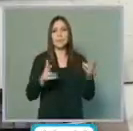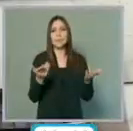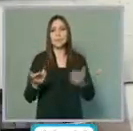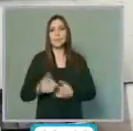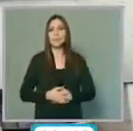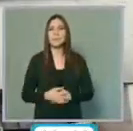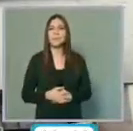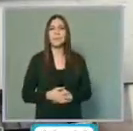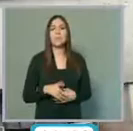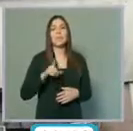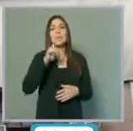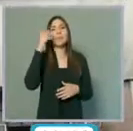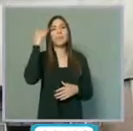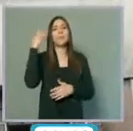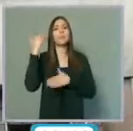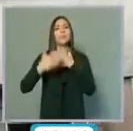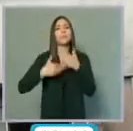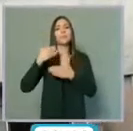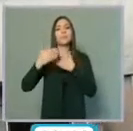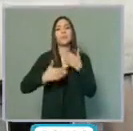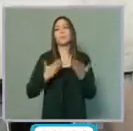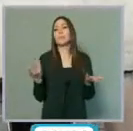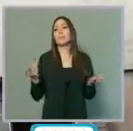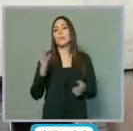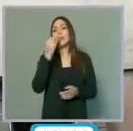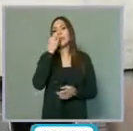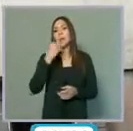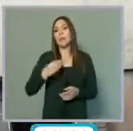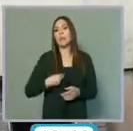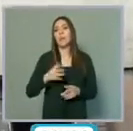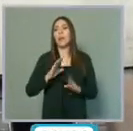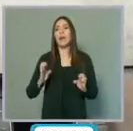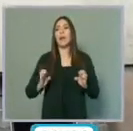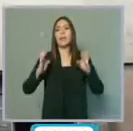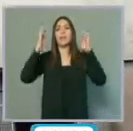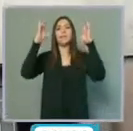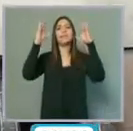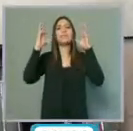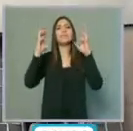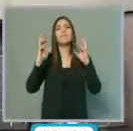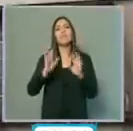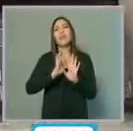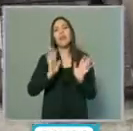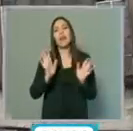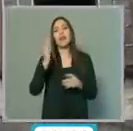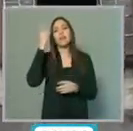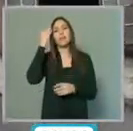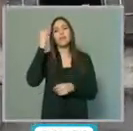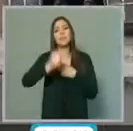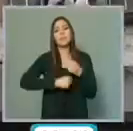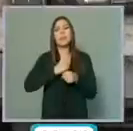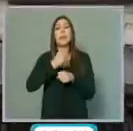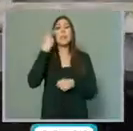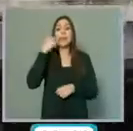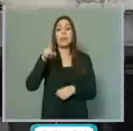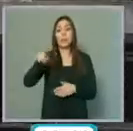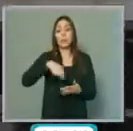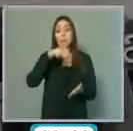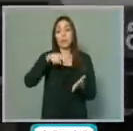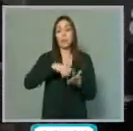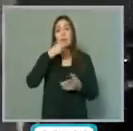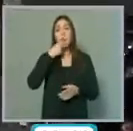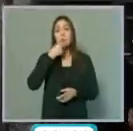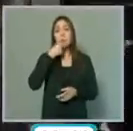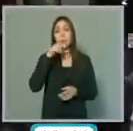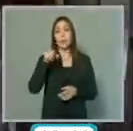Bueno, te Alberto, el paso del tiempo, pues ni modo, aquí está el edificio, pero aquí exactamente don Francisco González